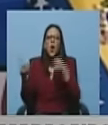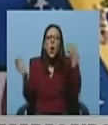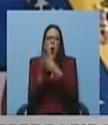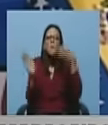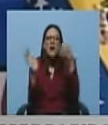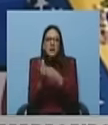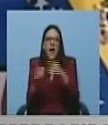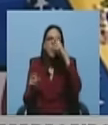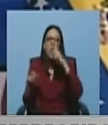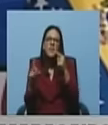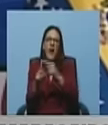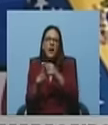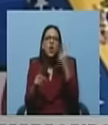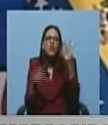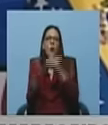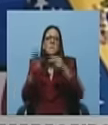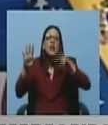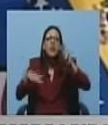Estado del año